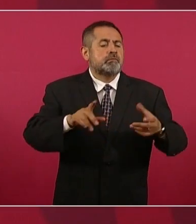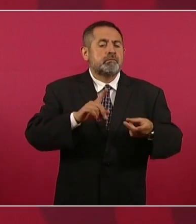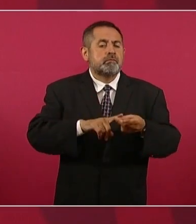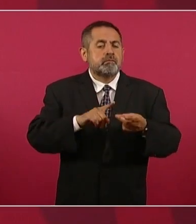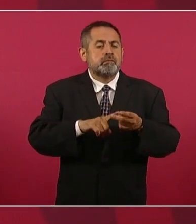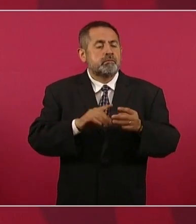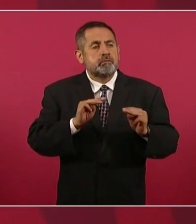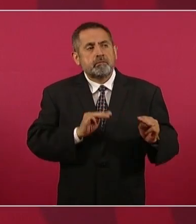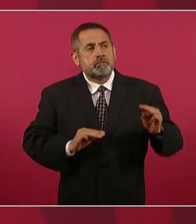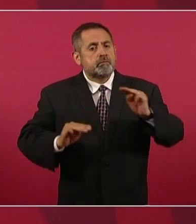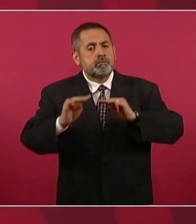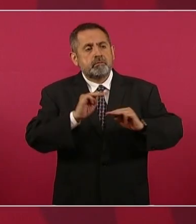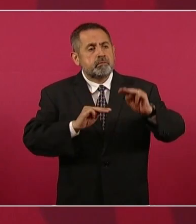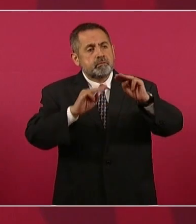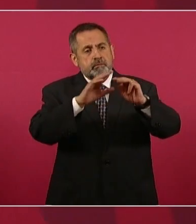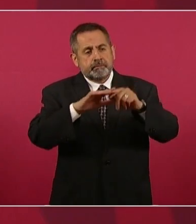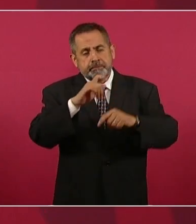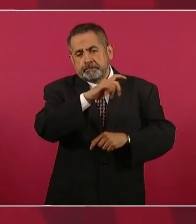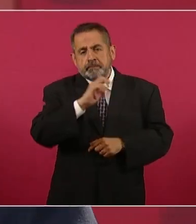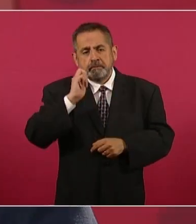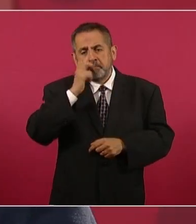la sierra de Chihuahua,